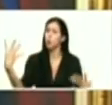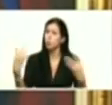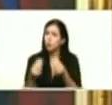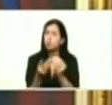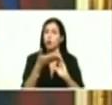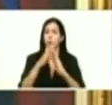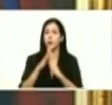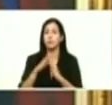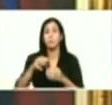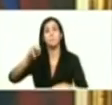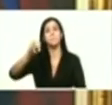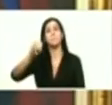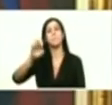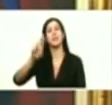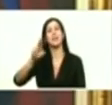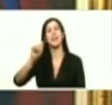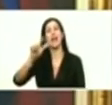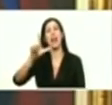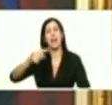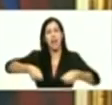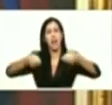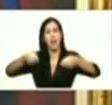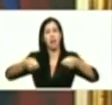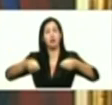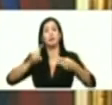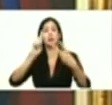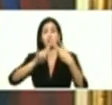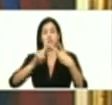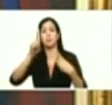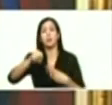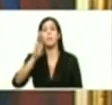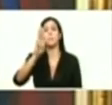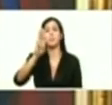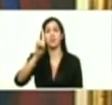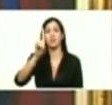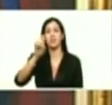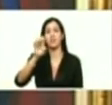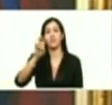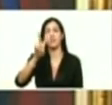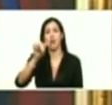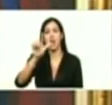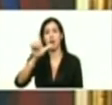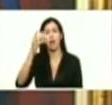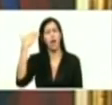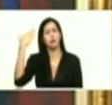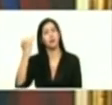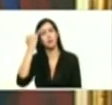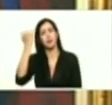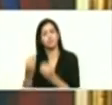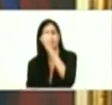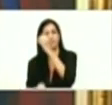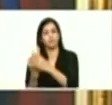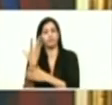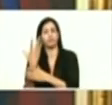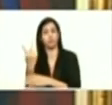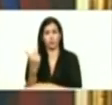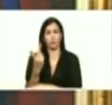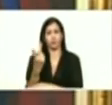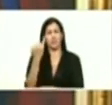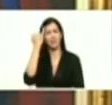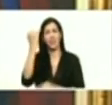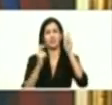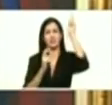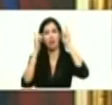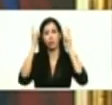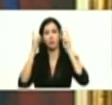Mercal sobre todo y Pedeval además cuando fue creado por nuestro comandante